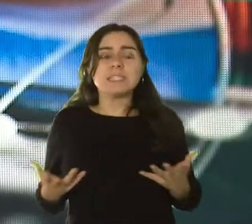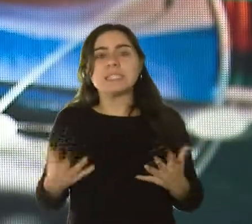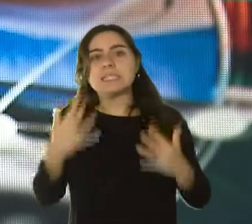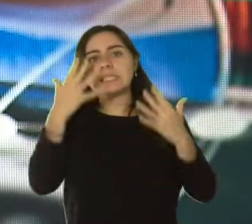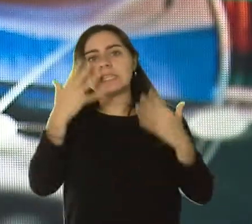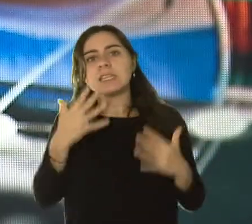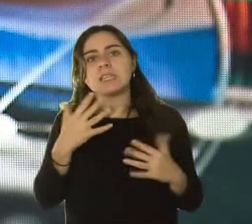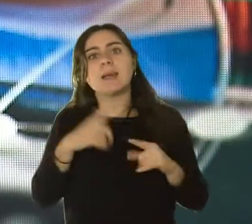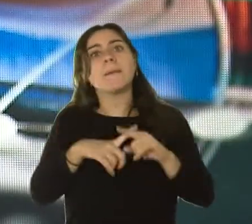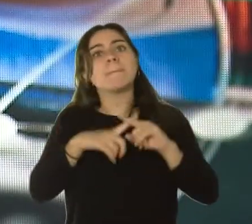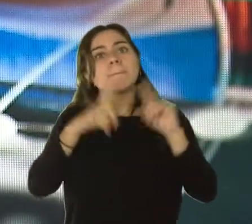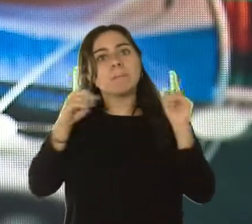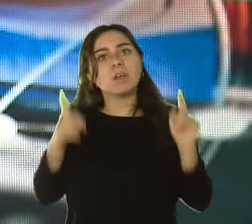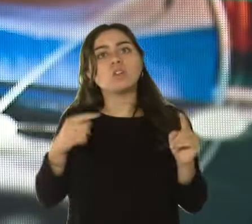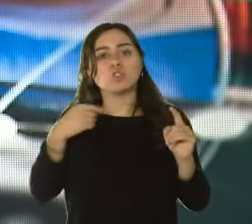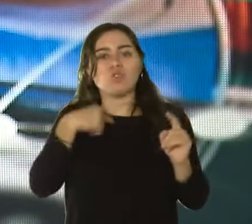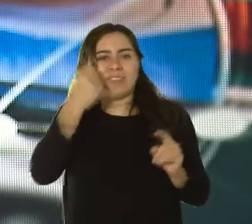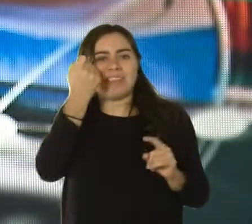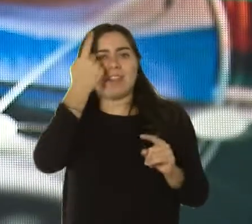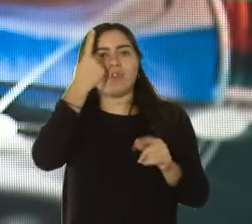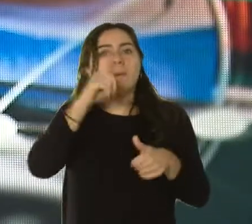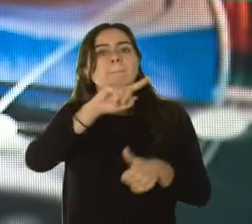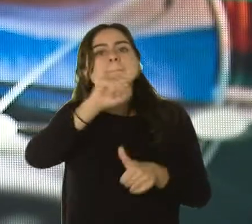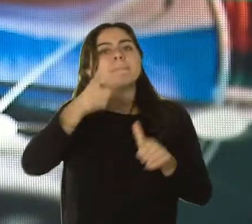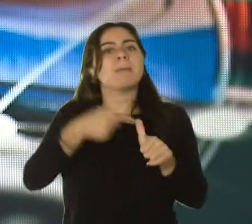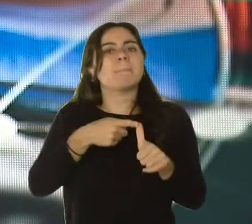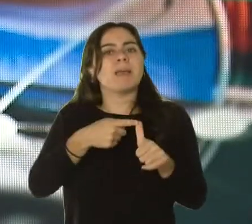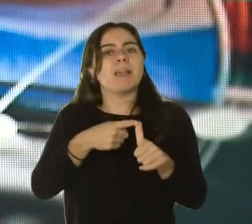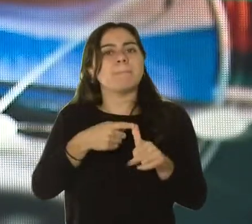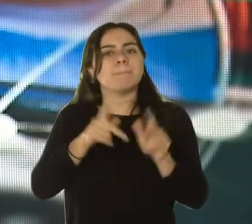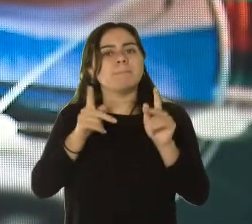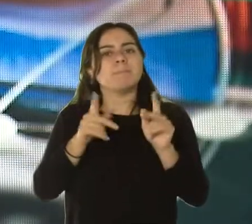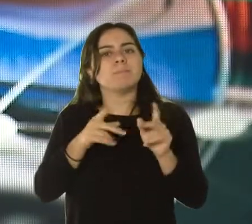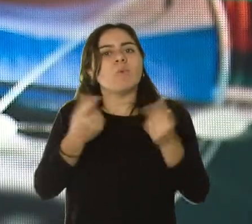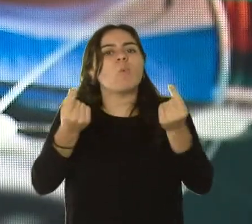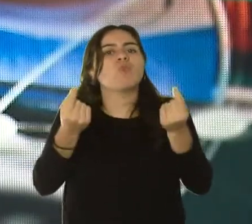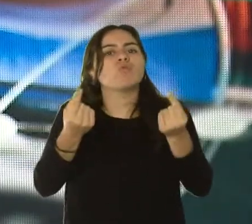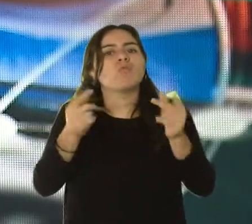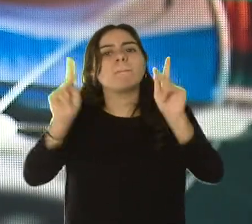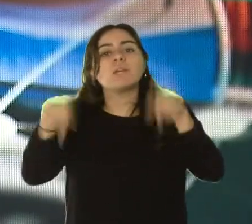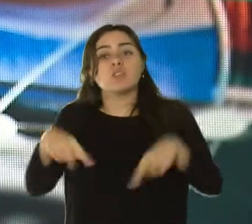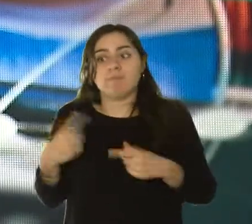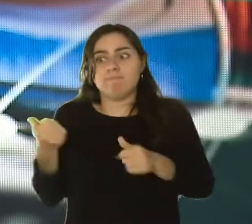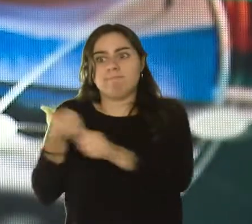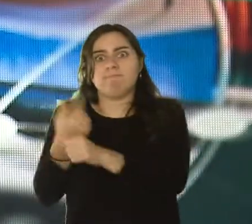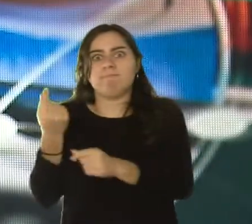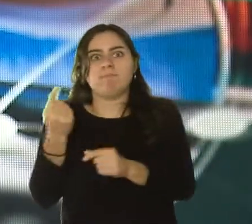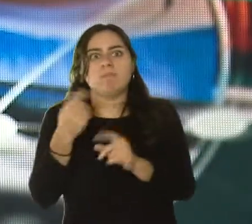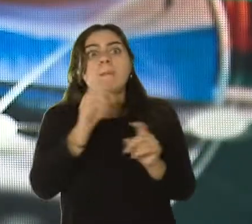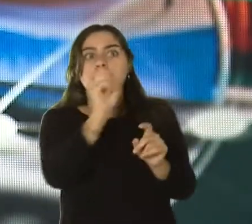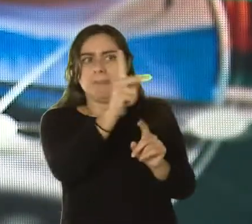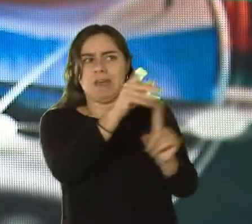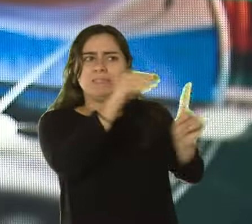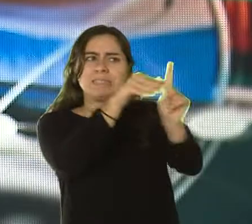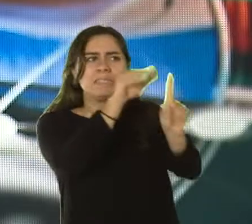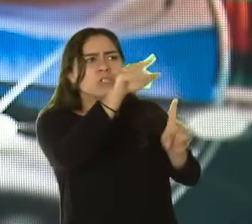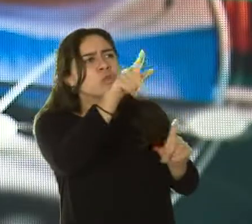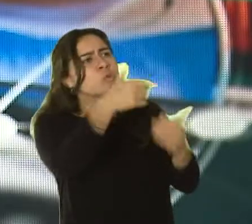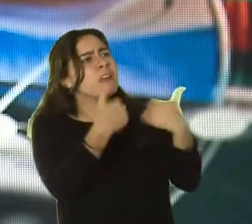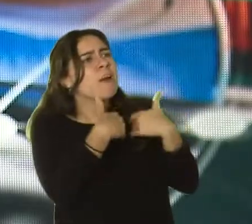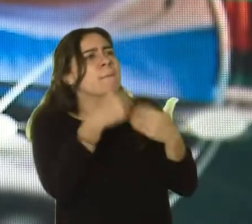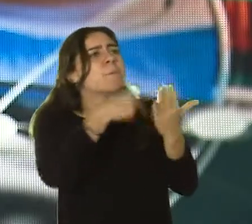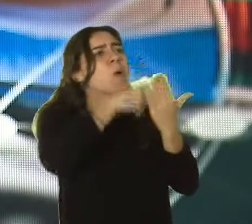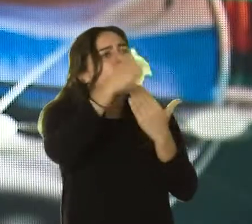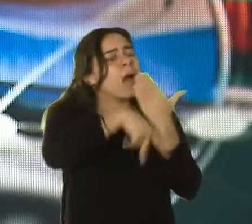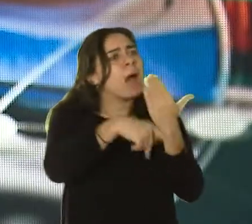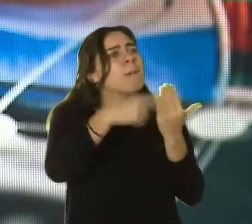Pero dentro de todo, yo entiendo que el primer paso que debe hacer el individuo es tocarle la puerta al banco, verificar a ver si ellos tienen algún programa de